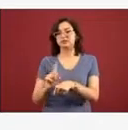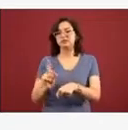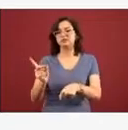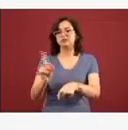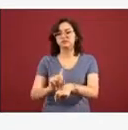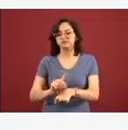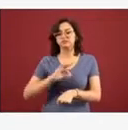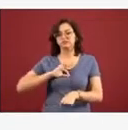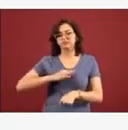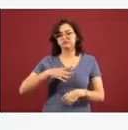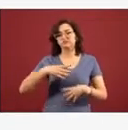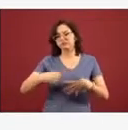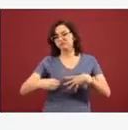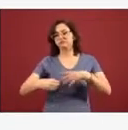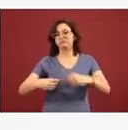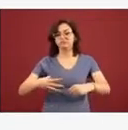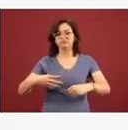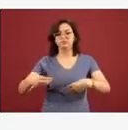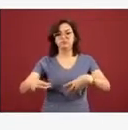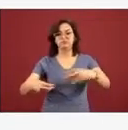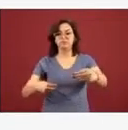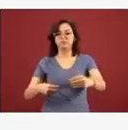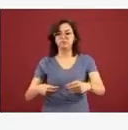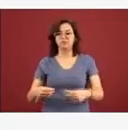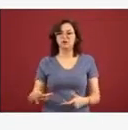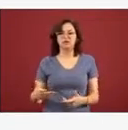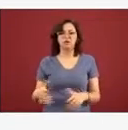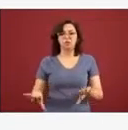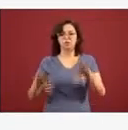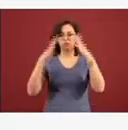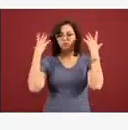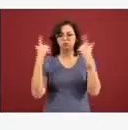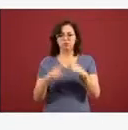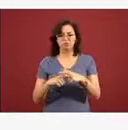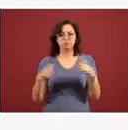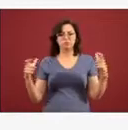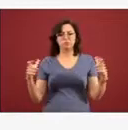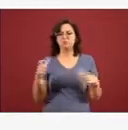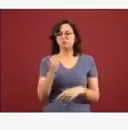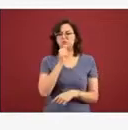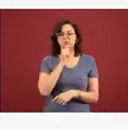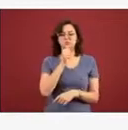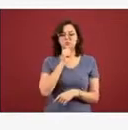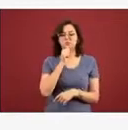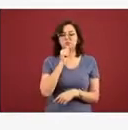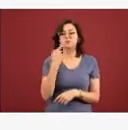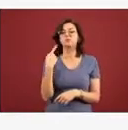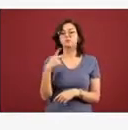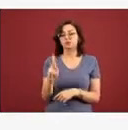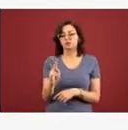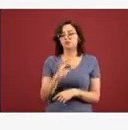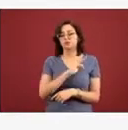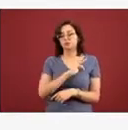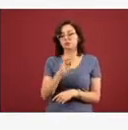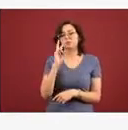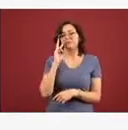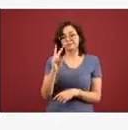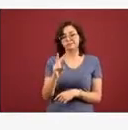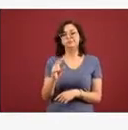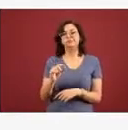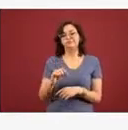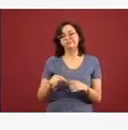van confirmando los casos, no muy pronunciada aún, pero hay que, si lo vemos en el gráfico, se